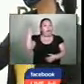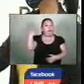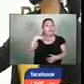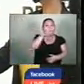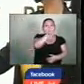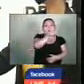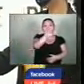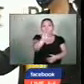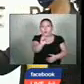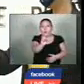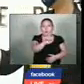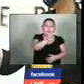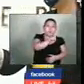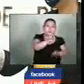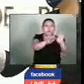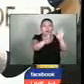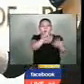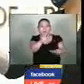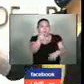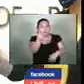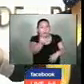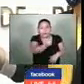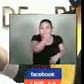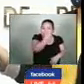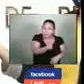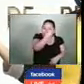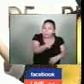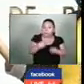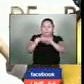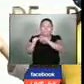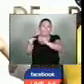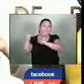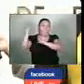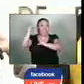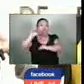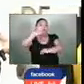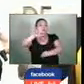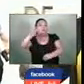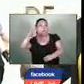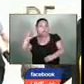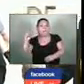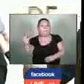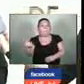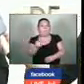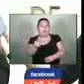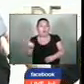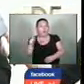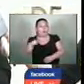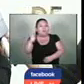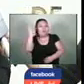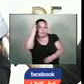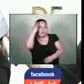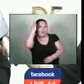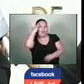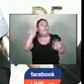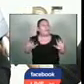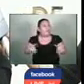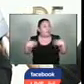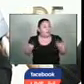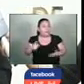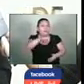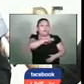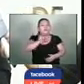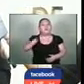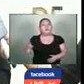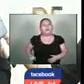170 contagios por día a tener cifras arriba de 320 casos por día y creo que es muy importante el comprender que lo que está sucediendo en el país